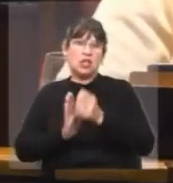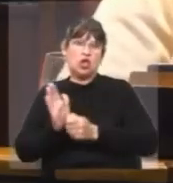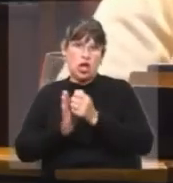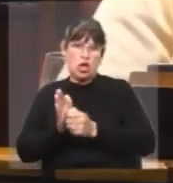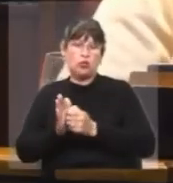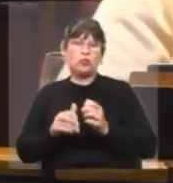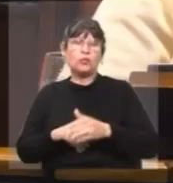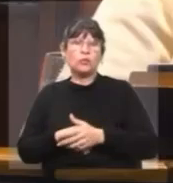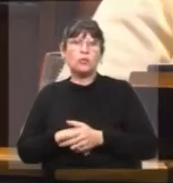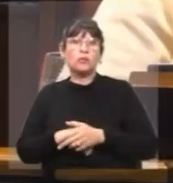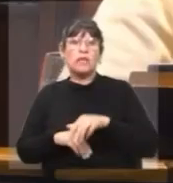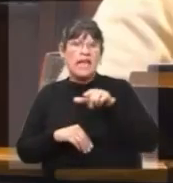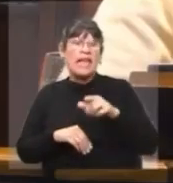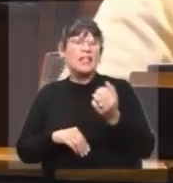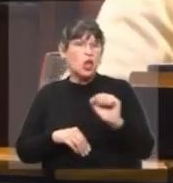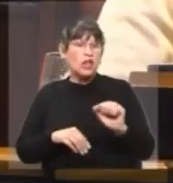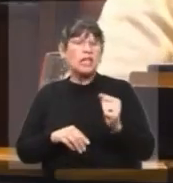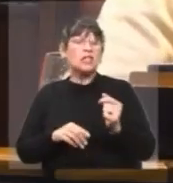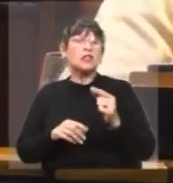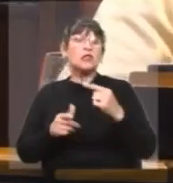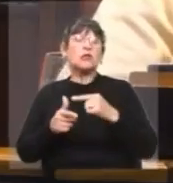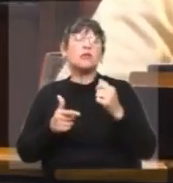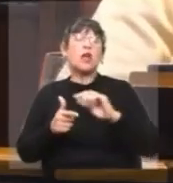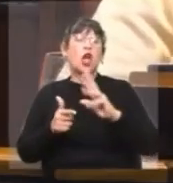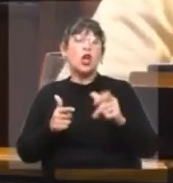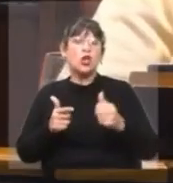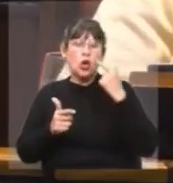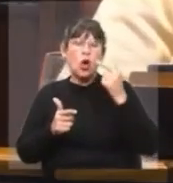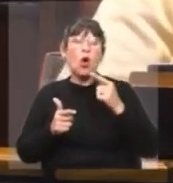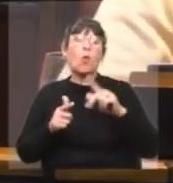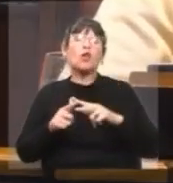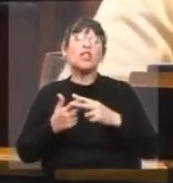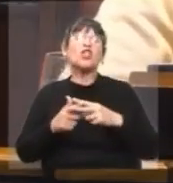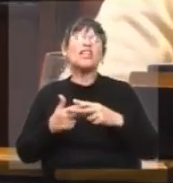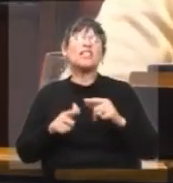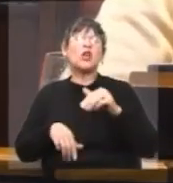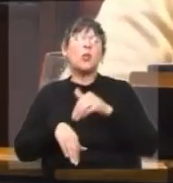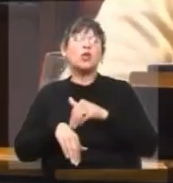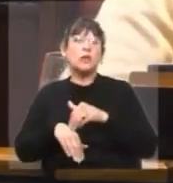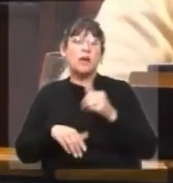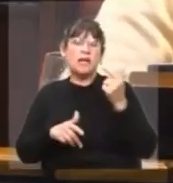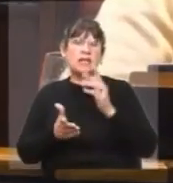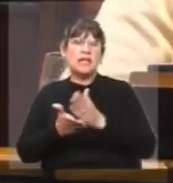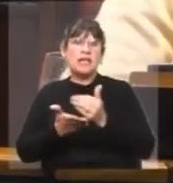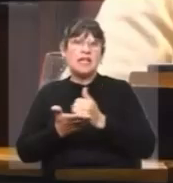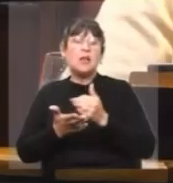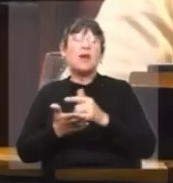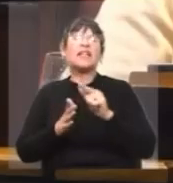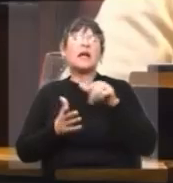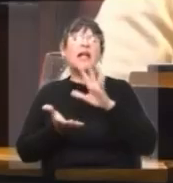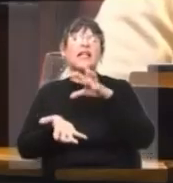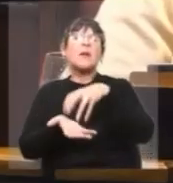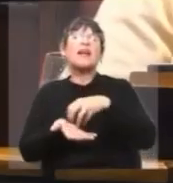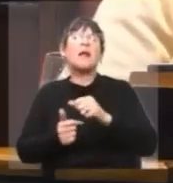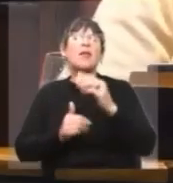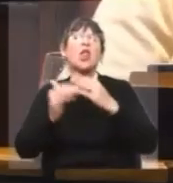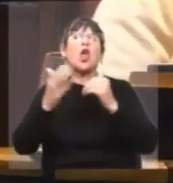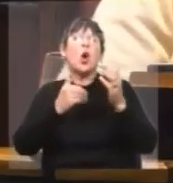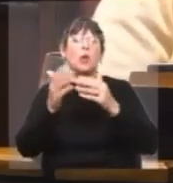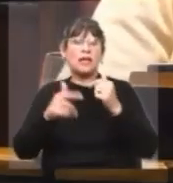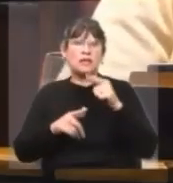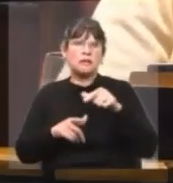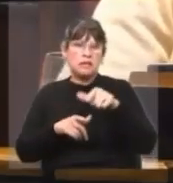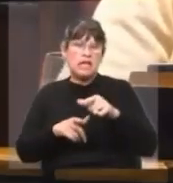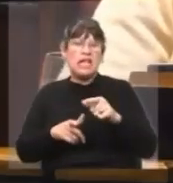Soriano est delitos incluyen robos en los talleres municipales en el Departamento de Obras lo que